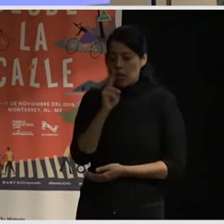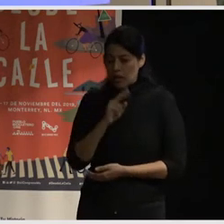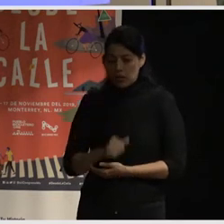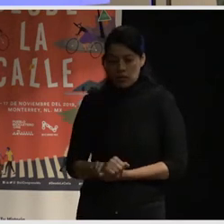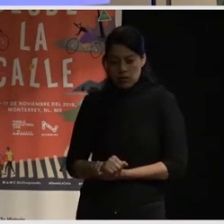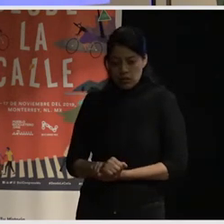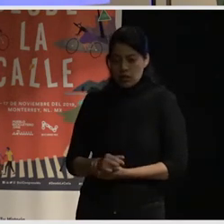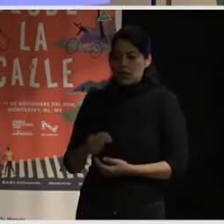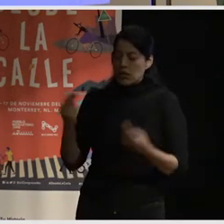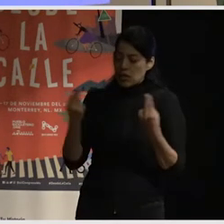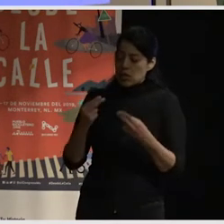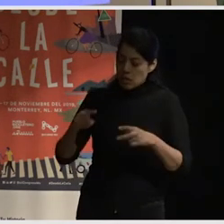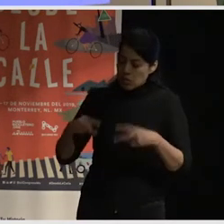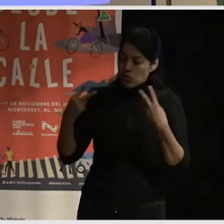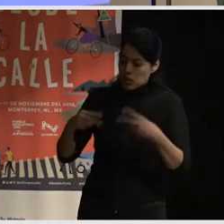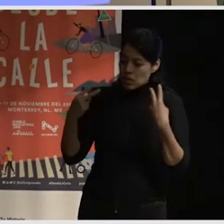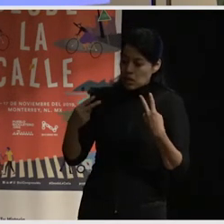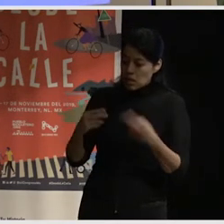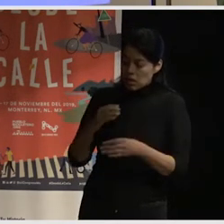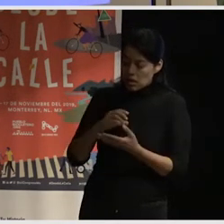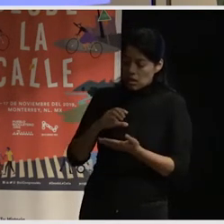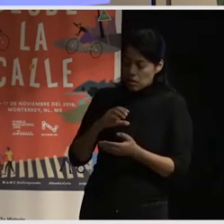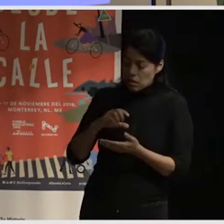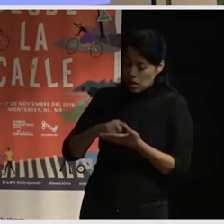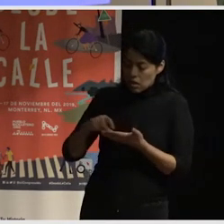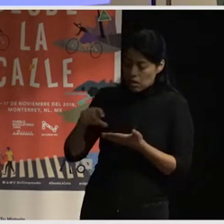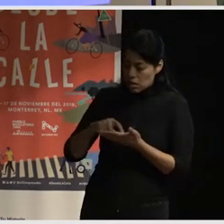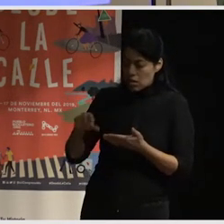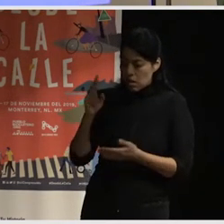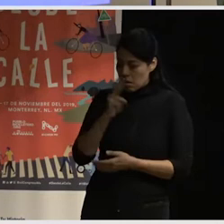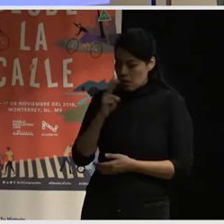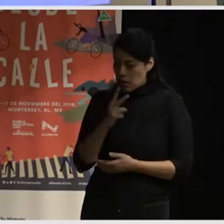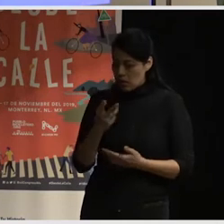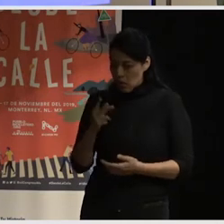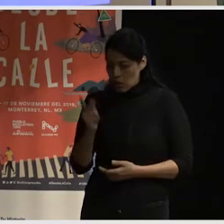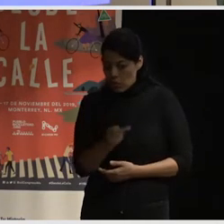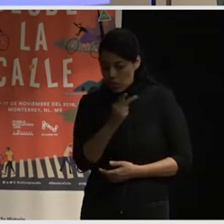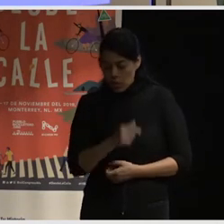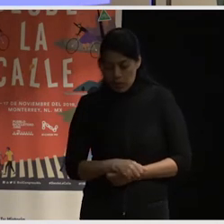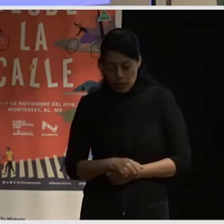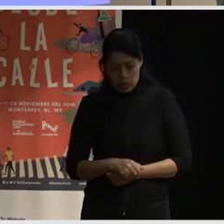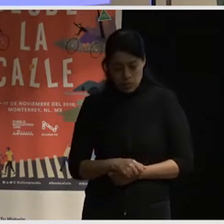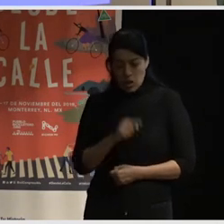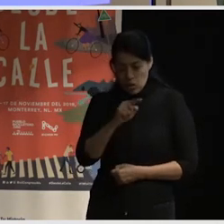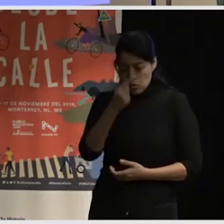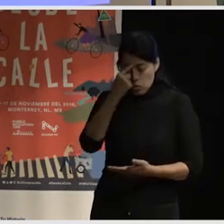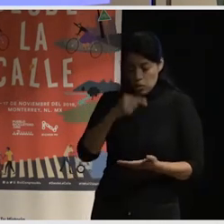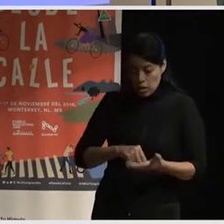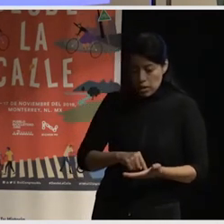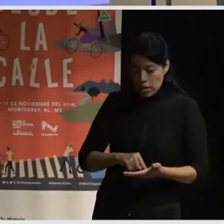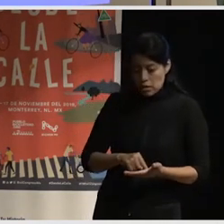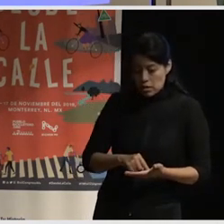que mercantilizar el recurso totalmente es una pregunta fuerte y anatere tú crees que sirve